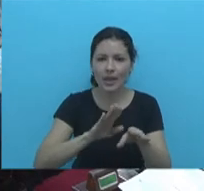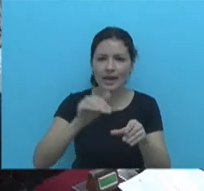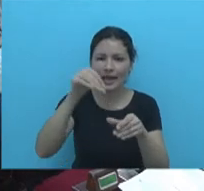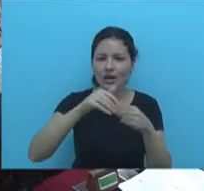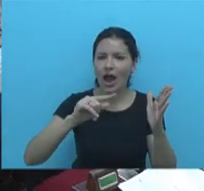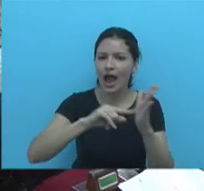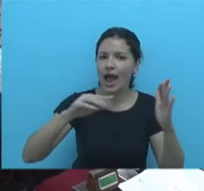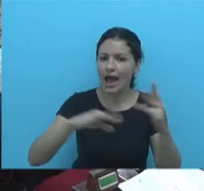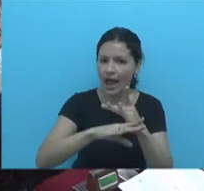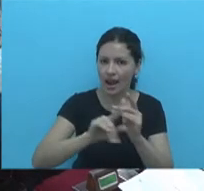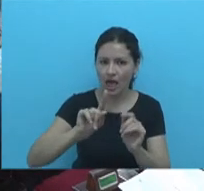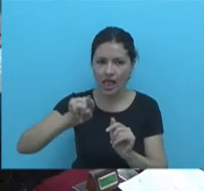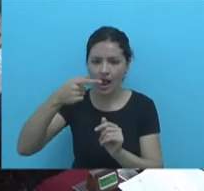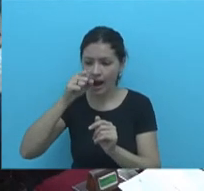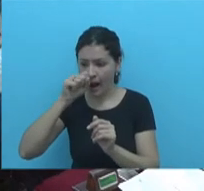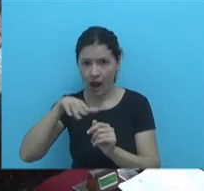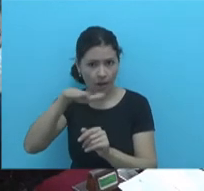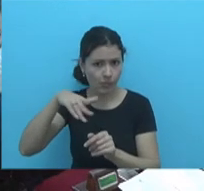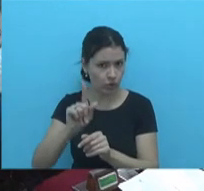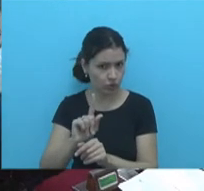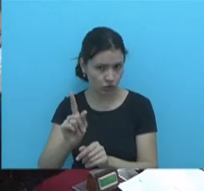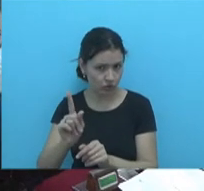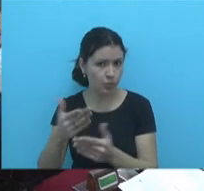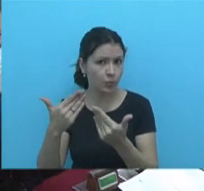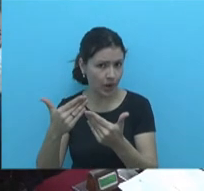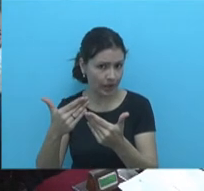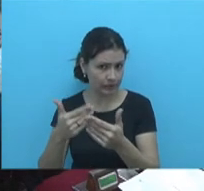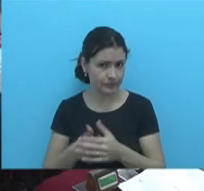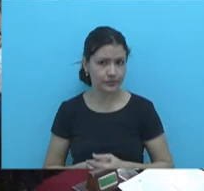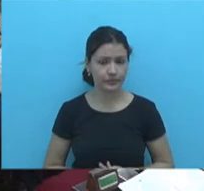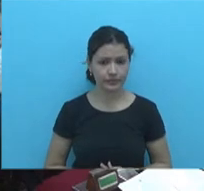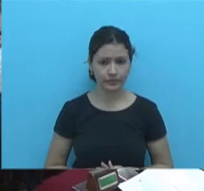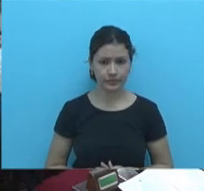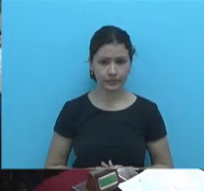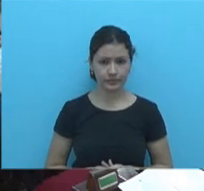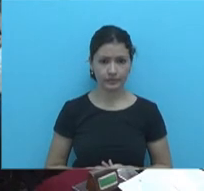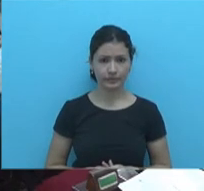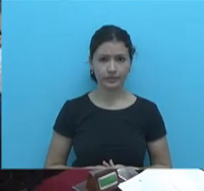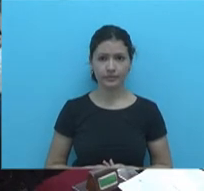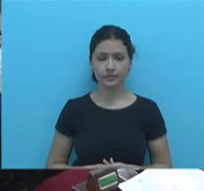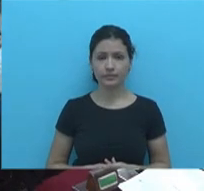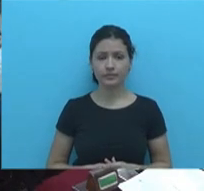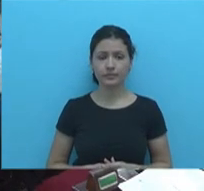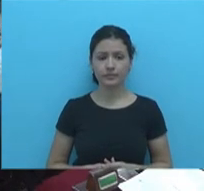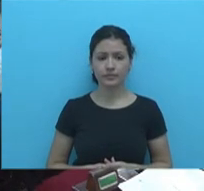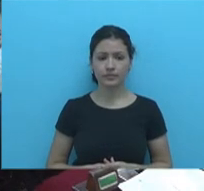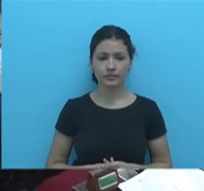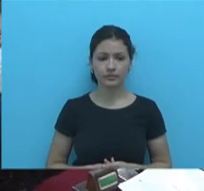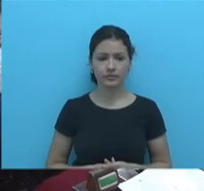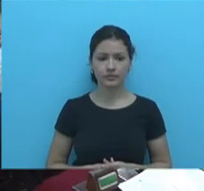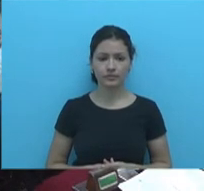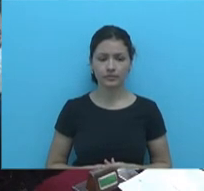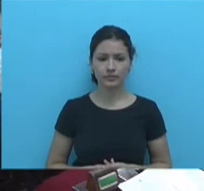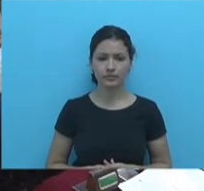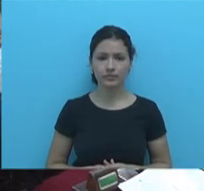exceptúa al ámbito rural. Si están de acuerdo que se modifique y que quede redactado así el artículo primero, los